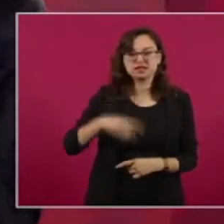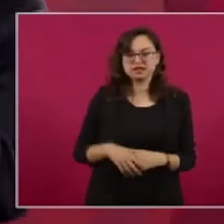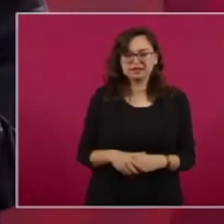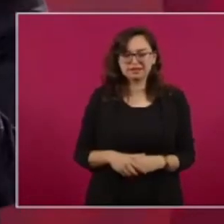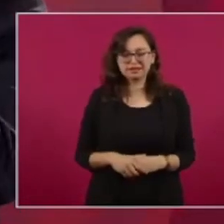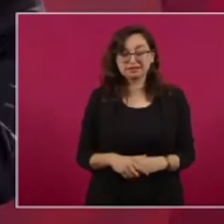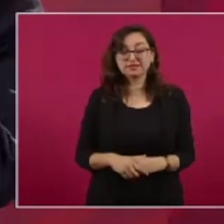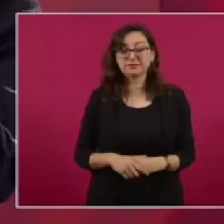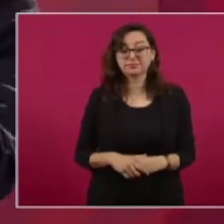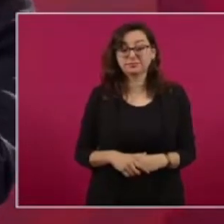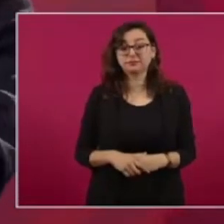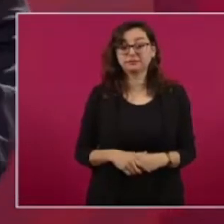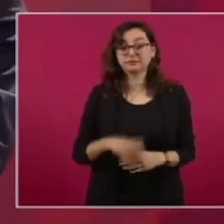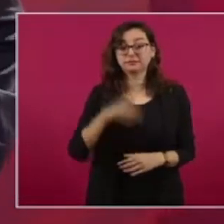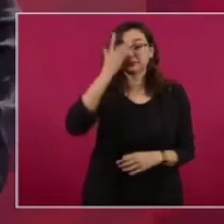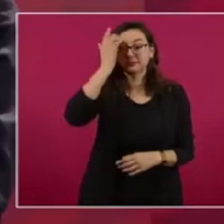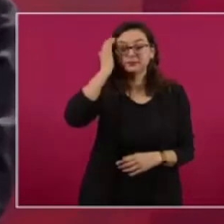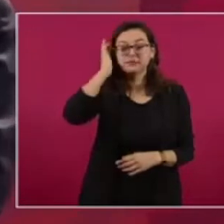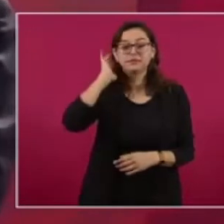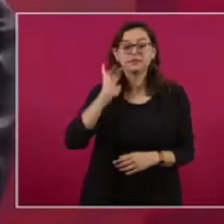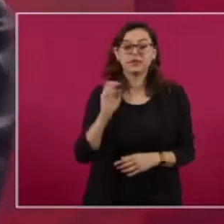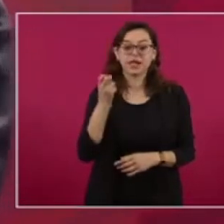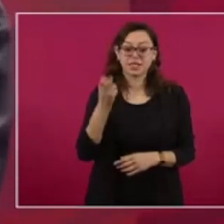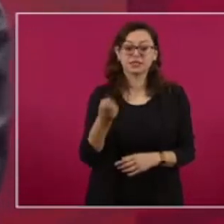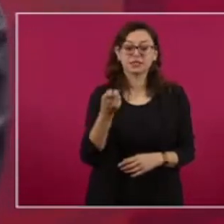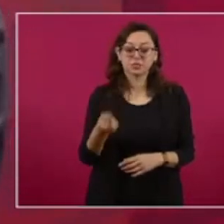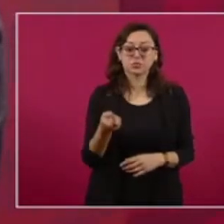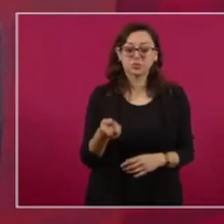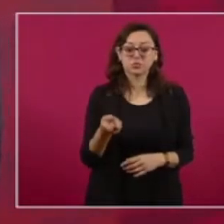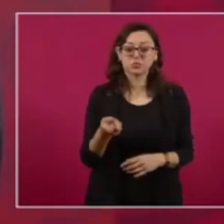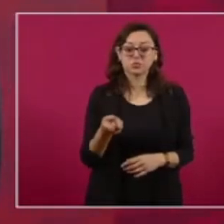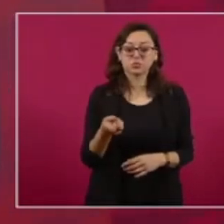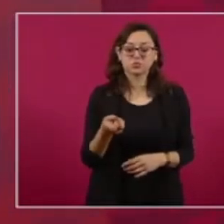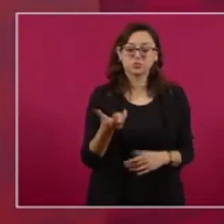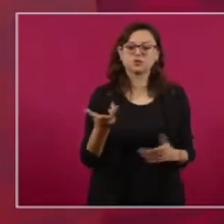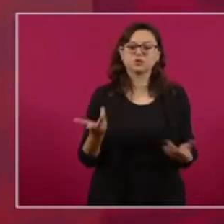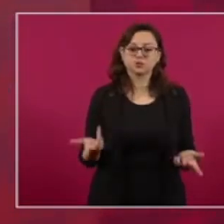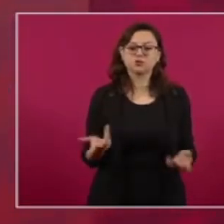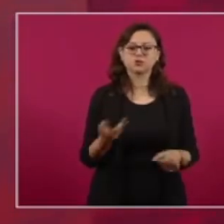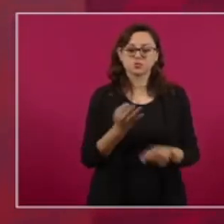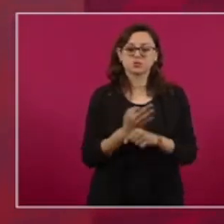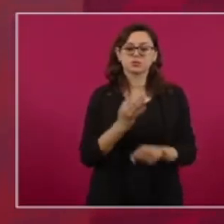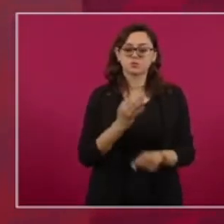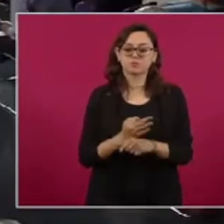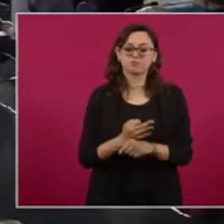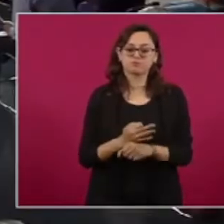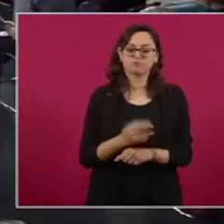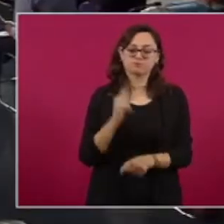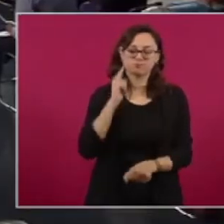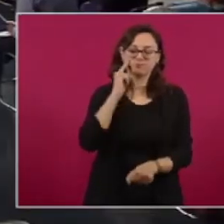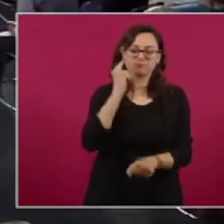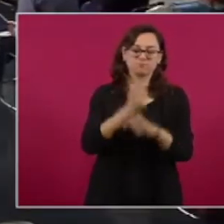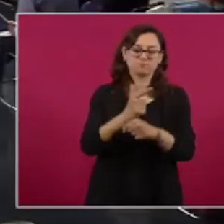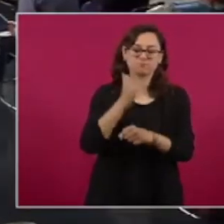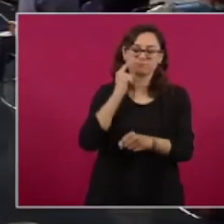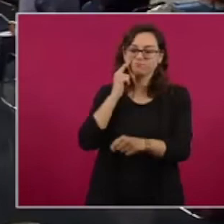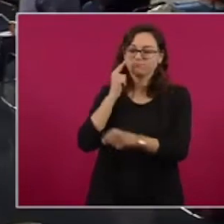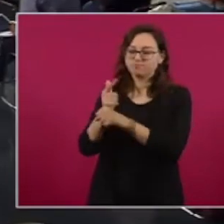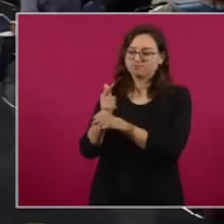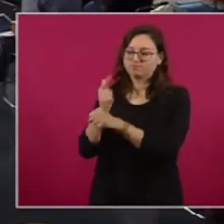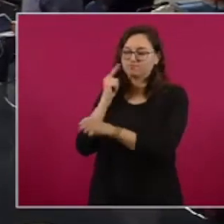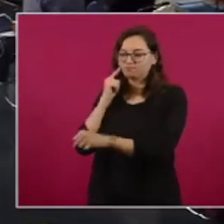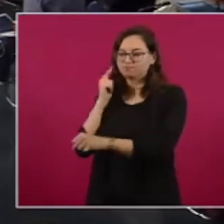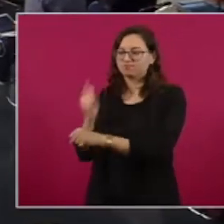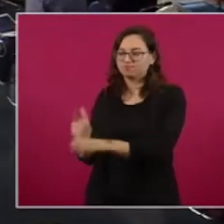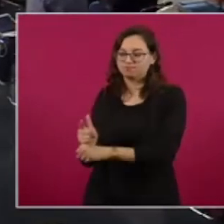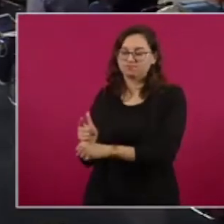Entonces, todo eso es lo que estamos enfrentando, y vamos a cuidar